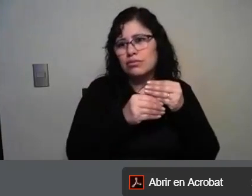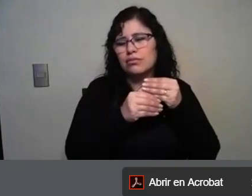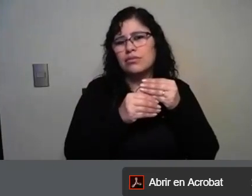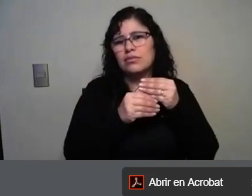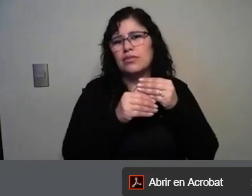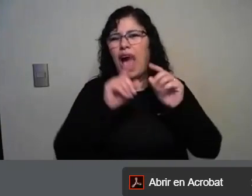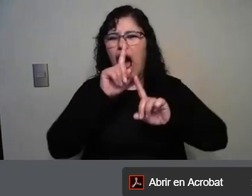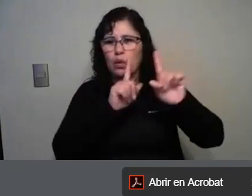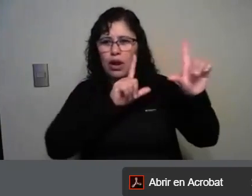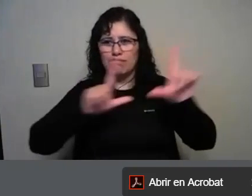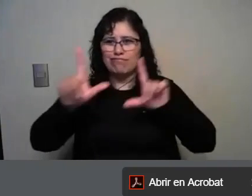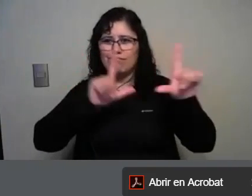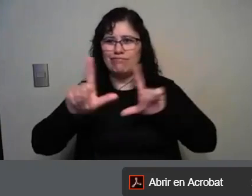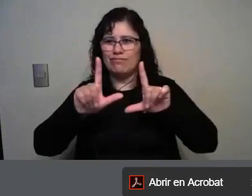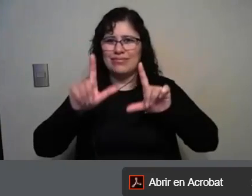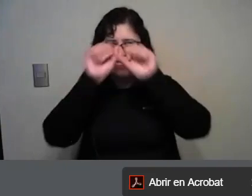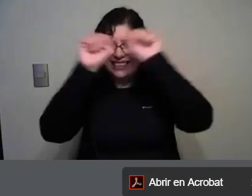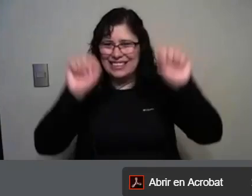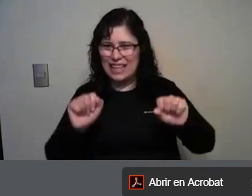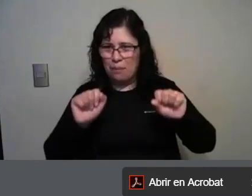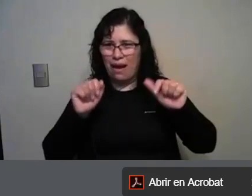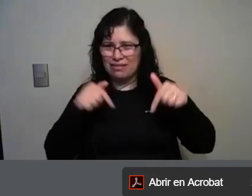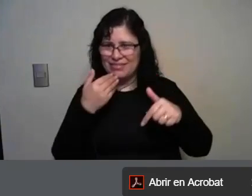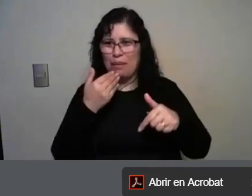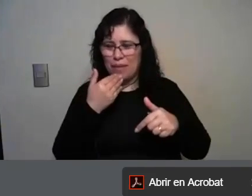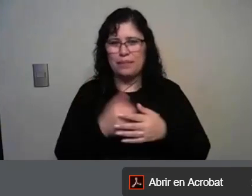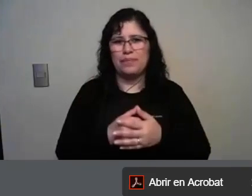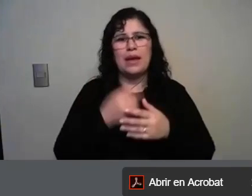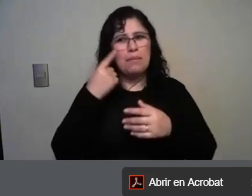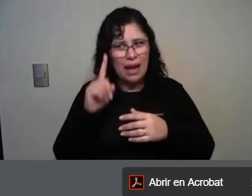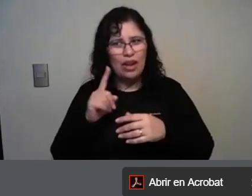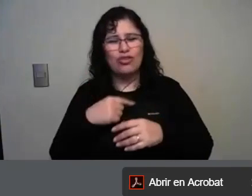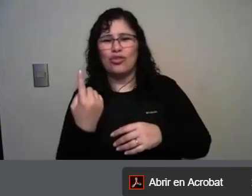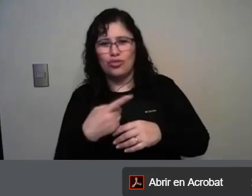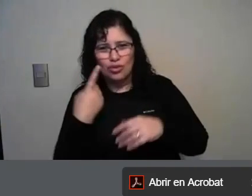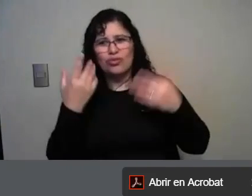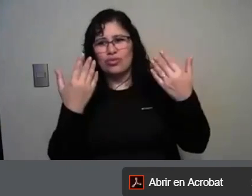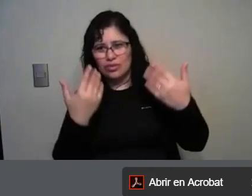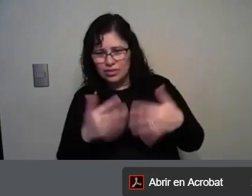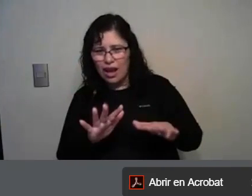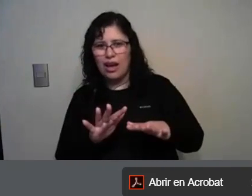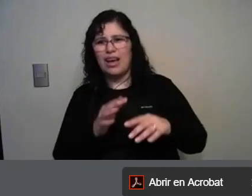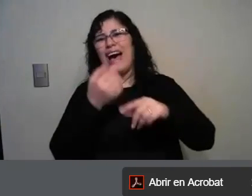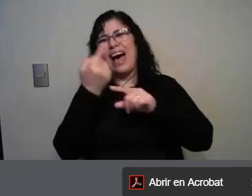ver con sistemas y que vamos hoy utilizando en la medida del desarrollo. No está todo, sí, eh,